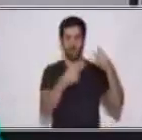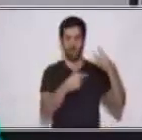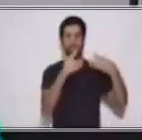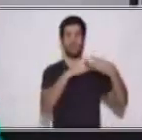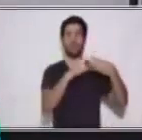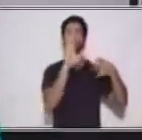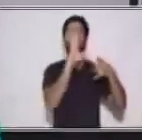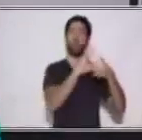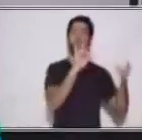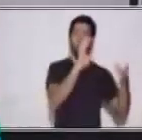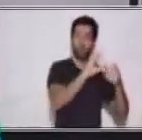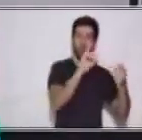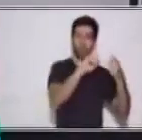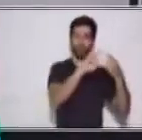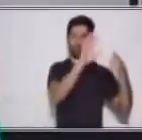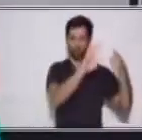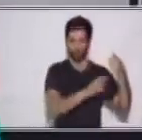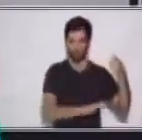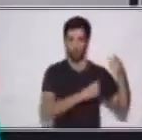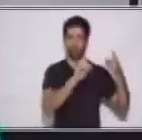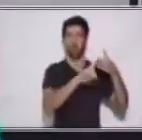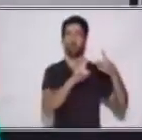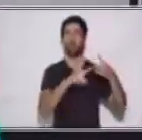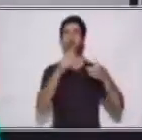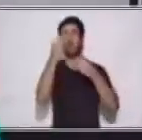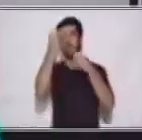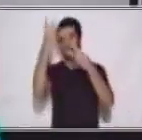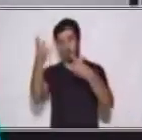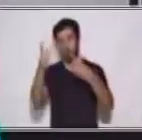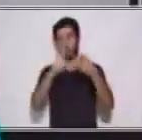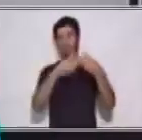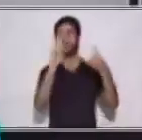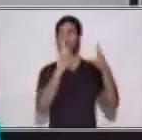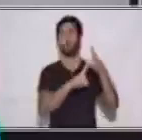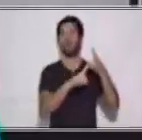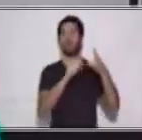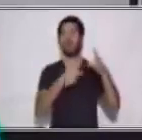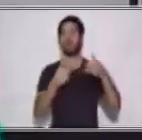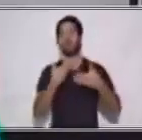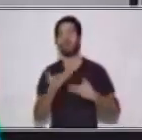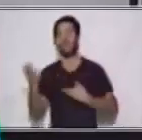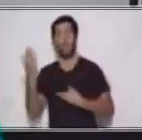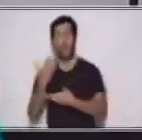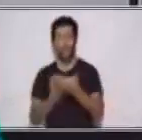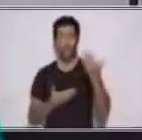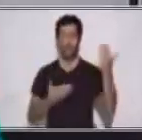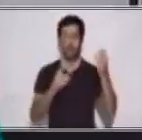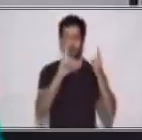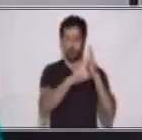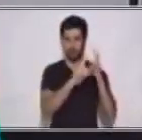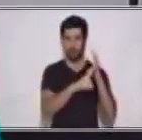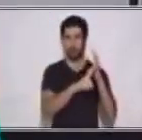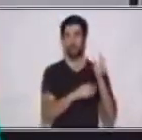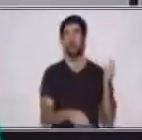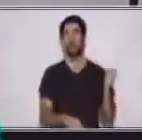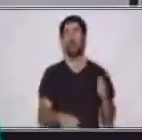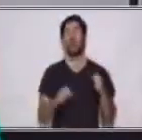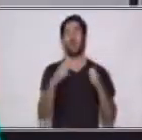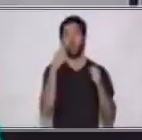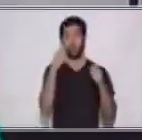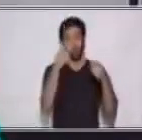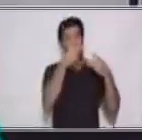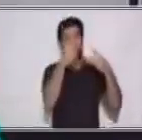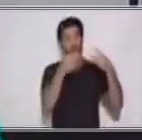Texto narrativo, texto informativo y texto poético. En este sentido, tú ya